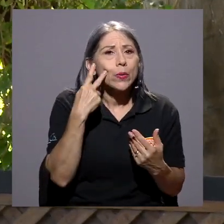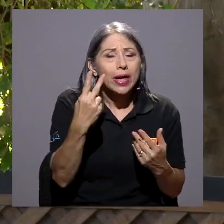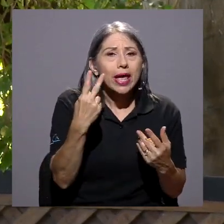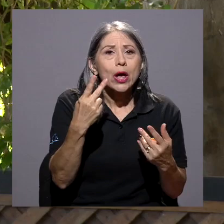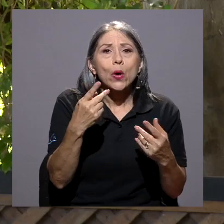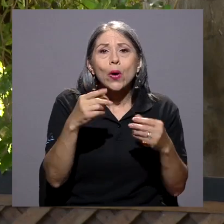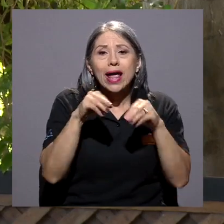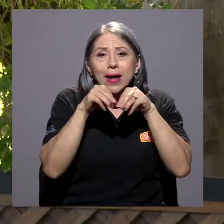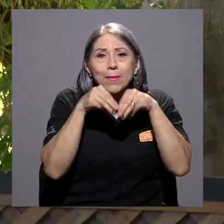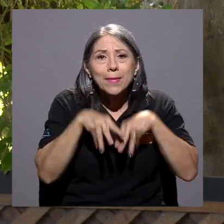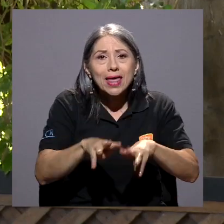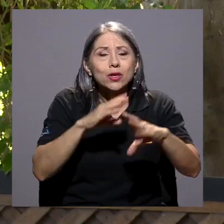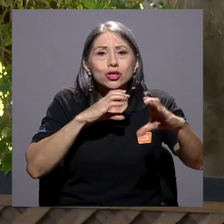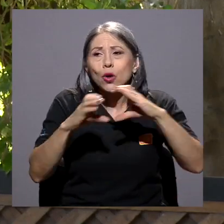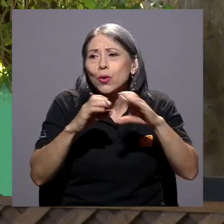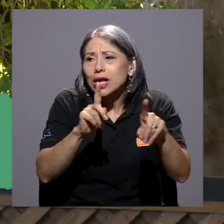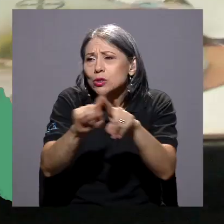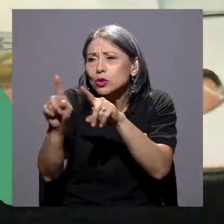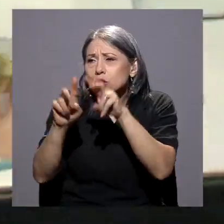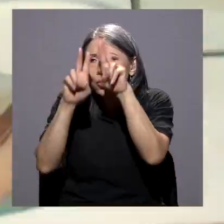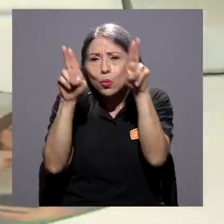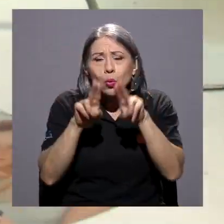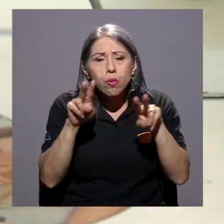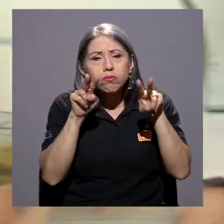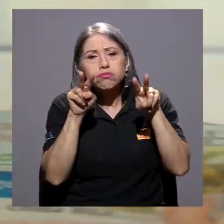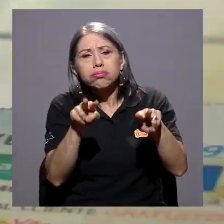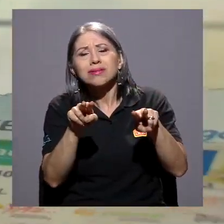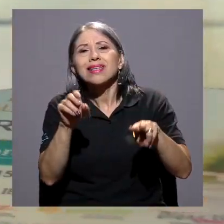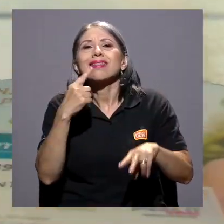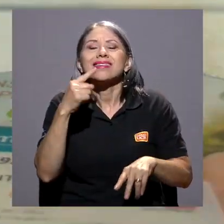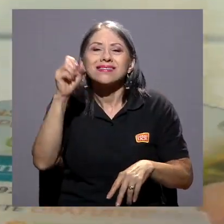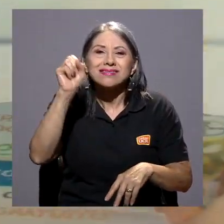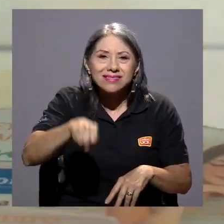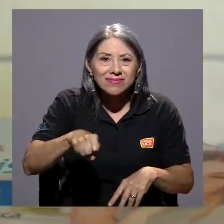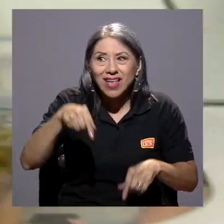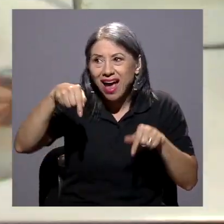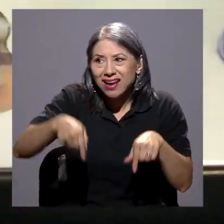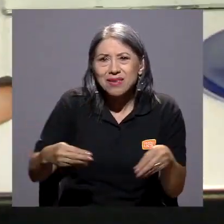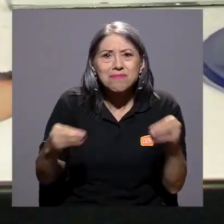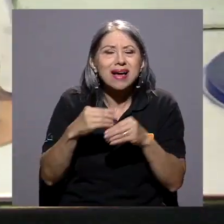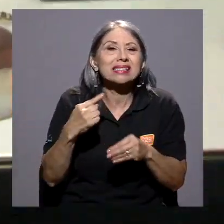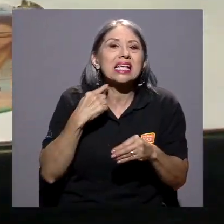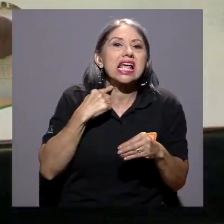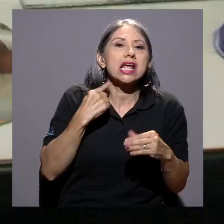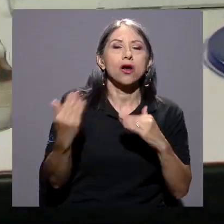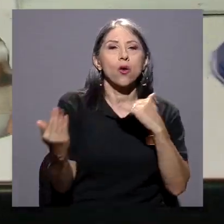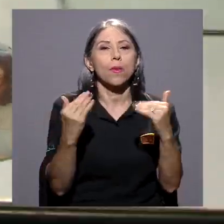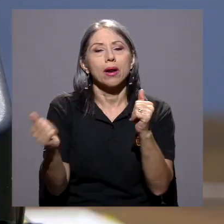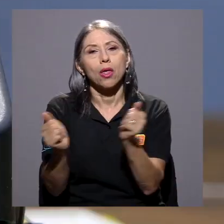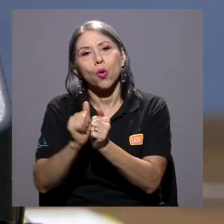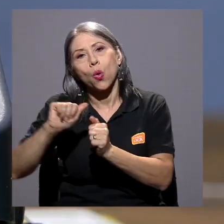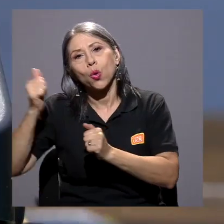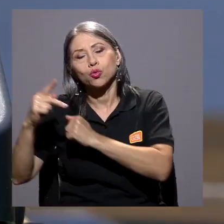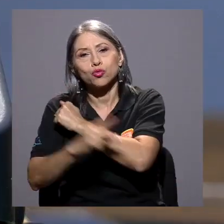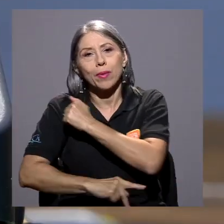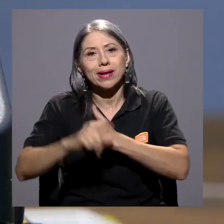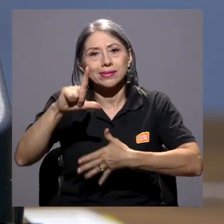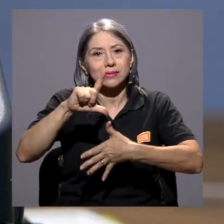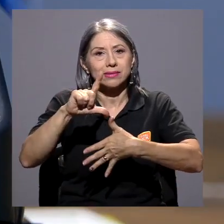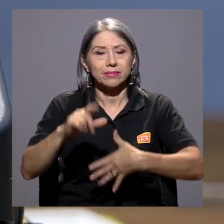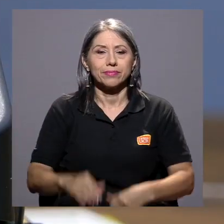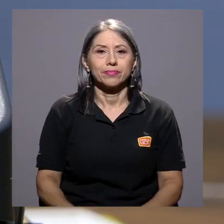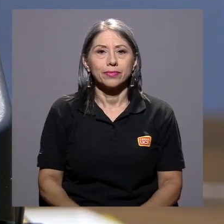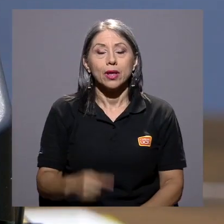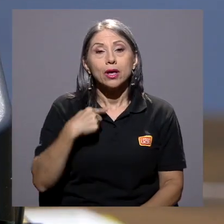y social media, es que dicen que sí es bastante alto comparado sobre todo con otros países